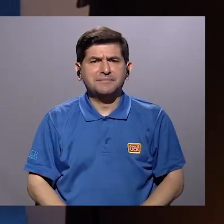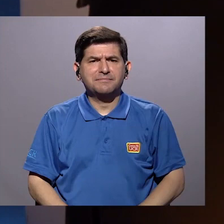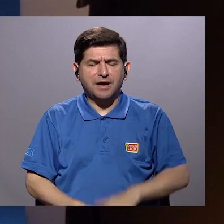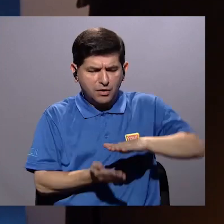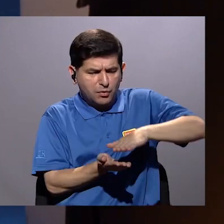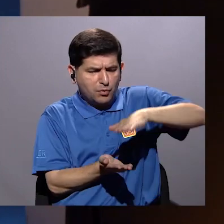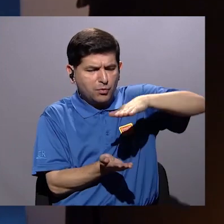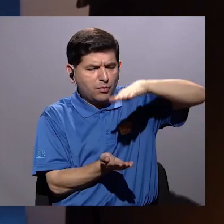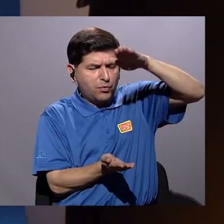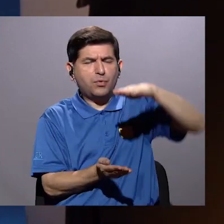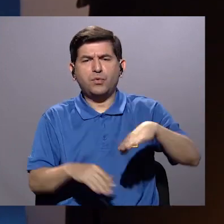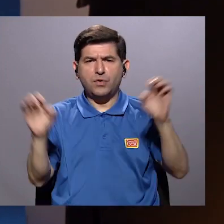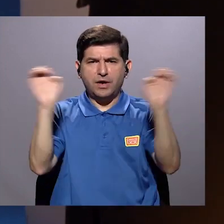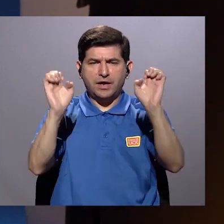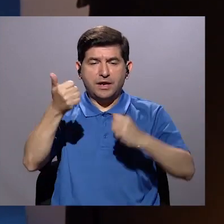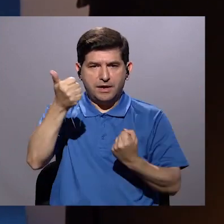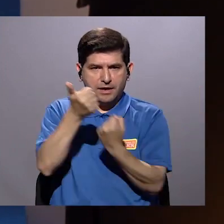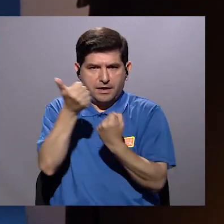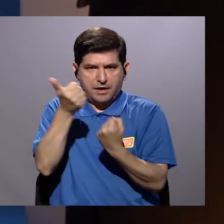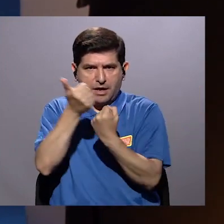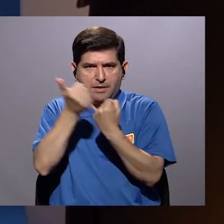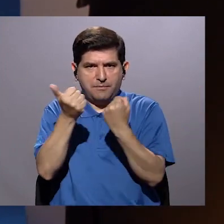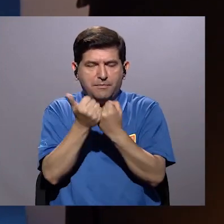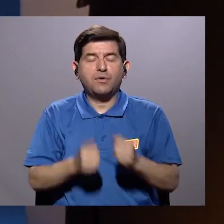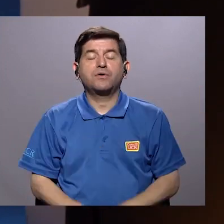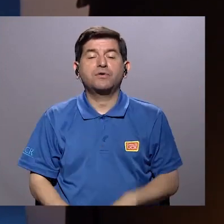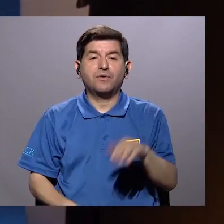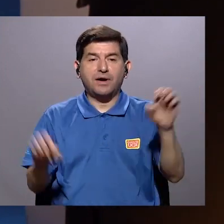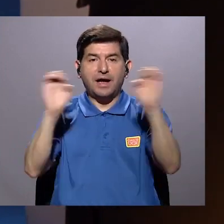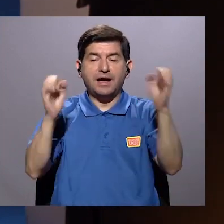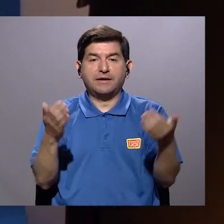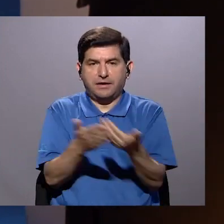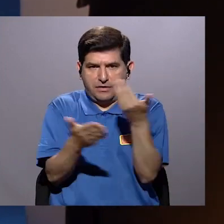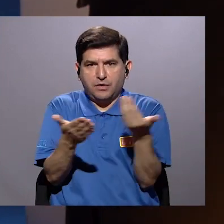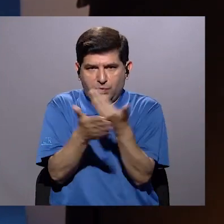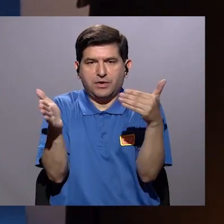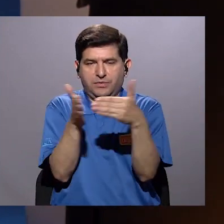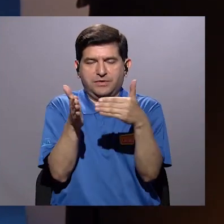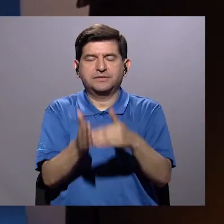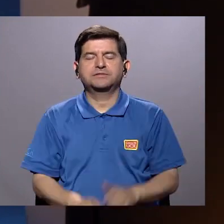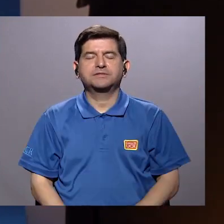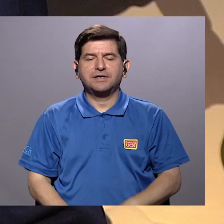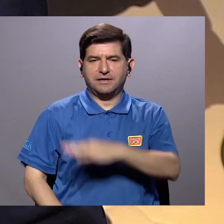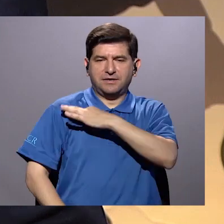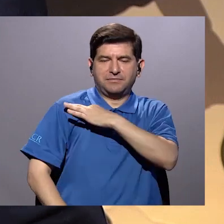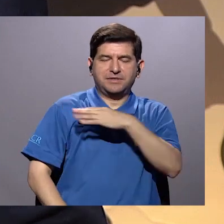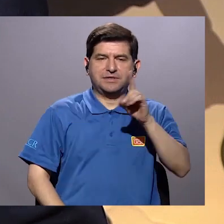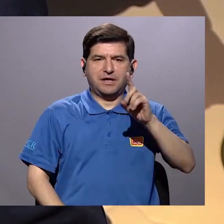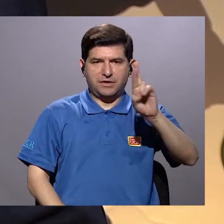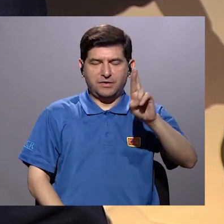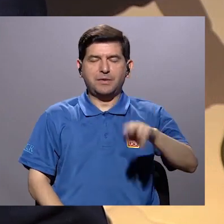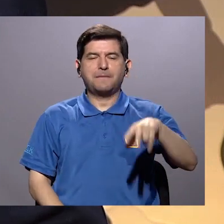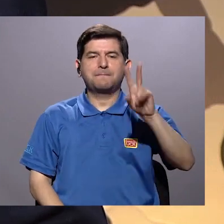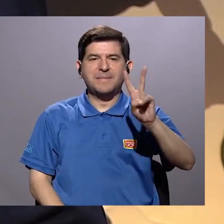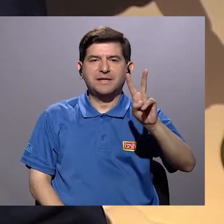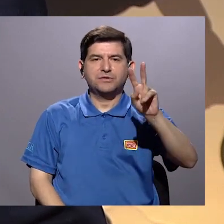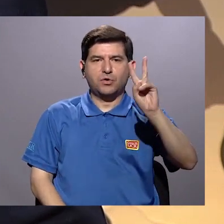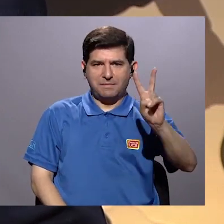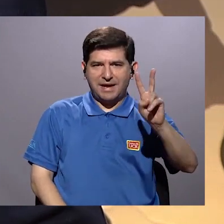almacenamiento energético como respaldo a las fuentes renovables. Y para ello hemos invitado al doctor Víctor Vega